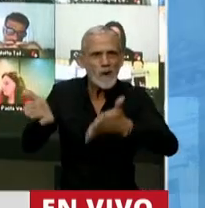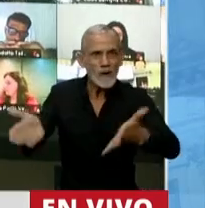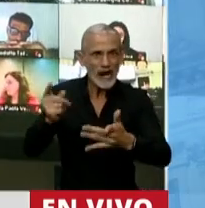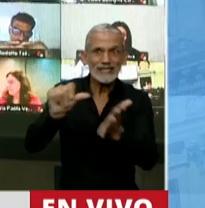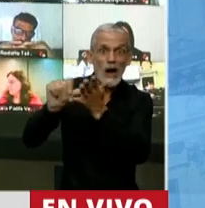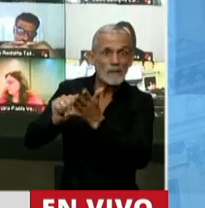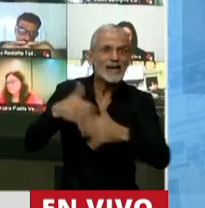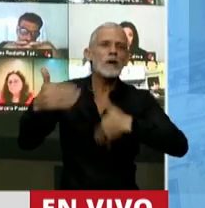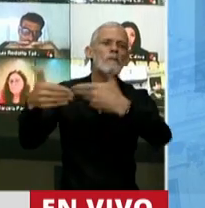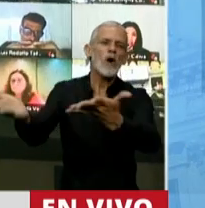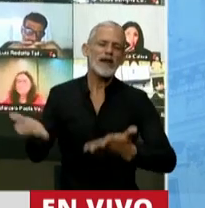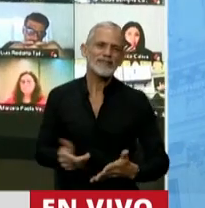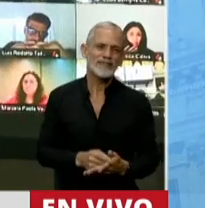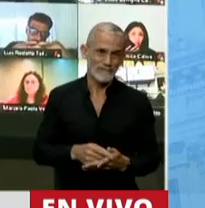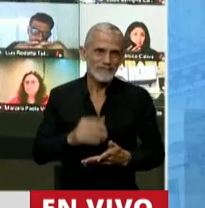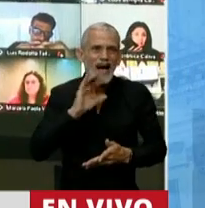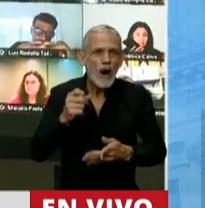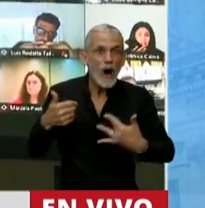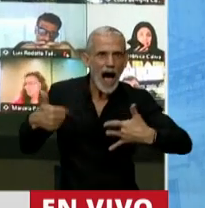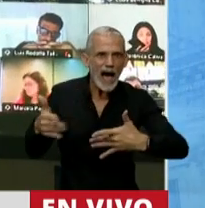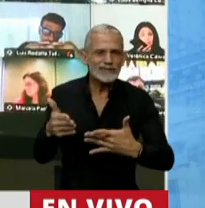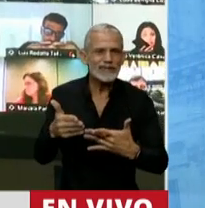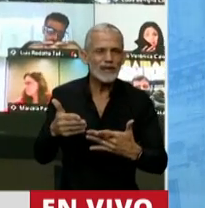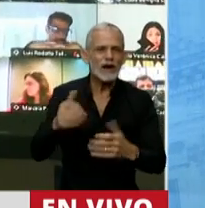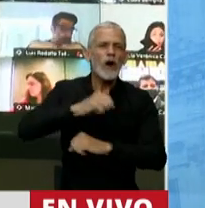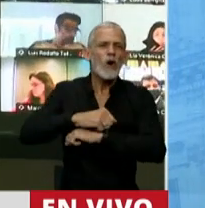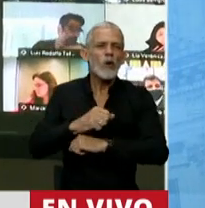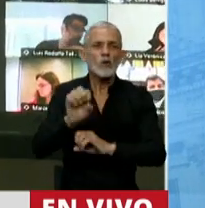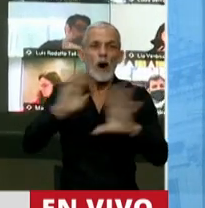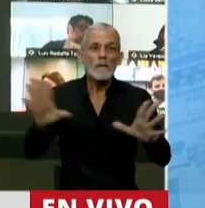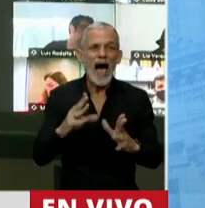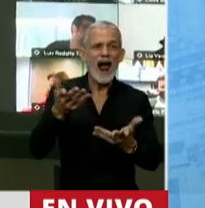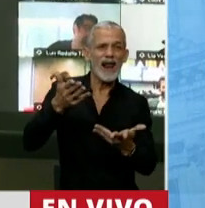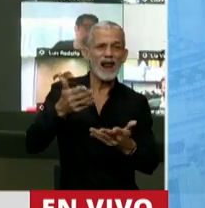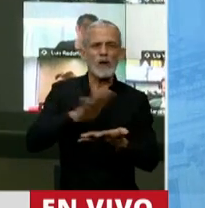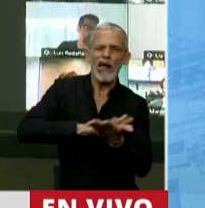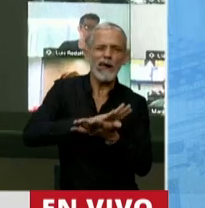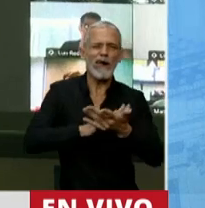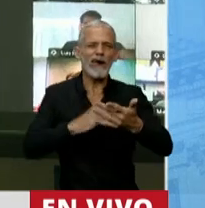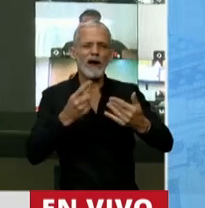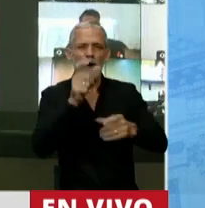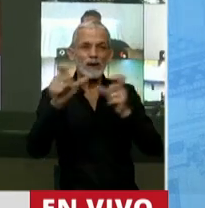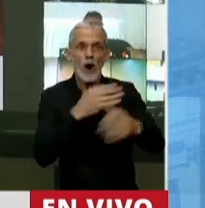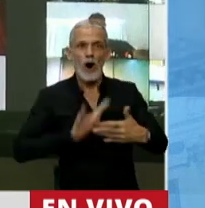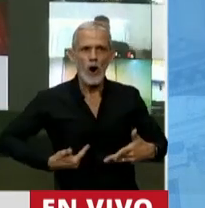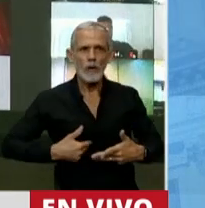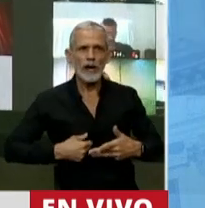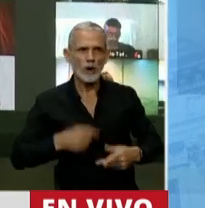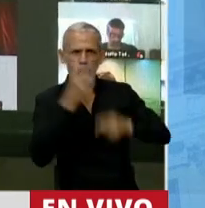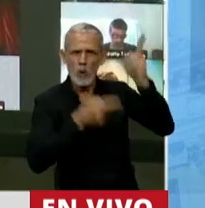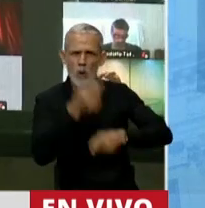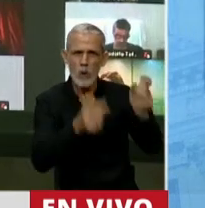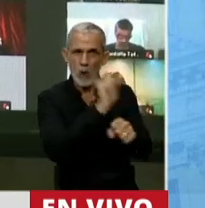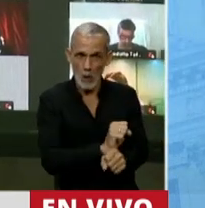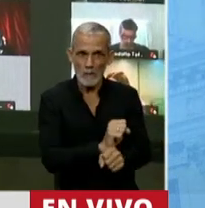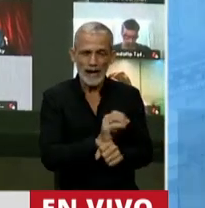inversiones, donde la tolerancia a la inconducta de los funcionarios es nula, donde la impunidad no existe.